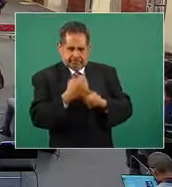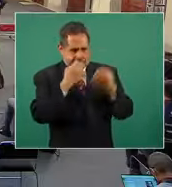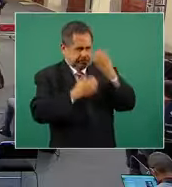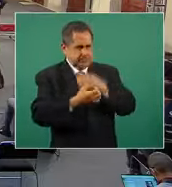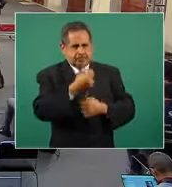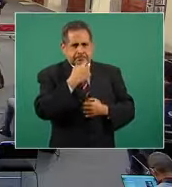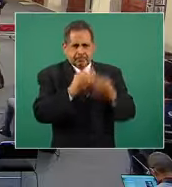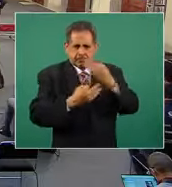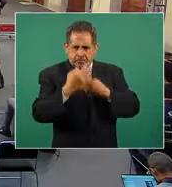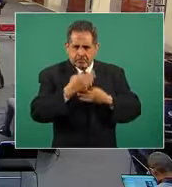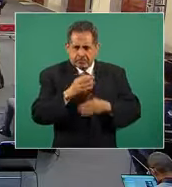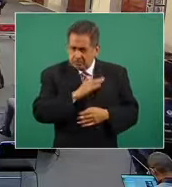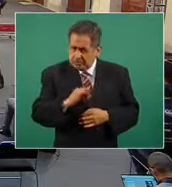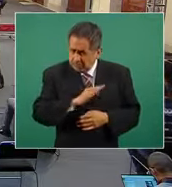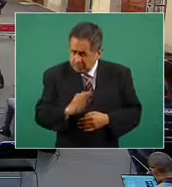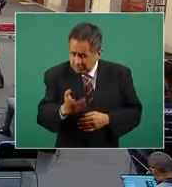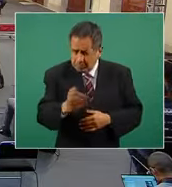Sí,